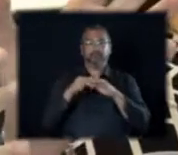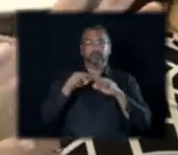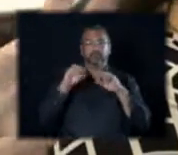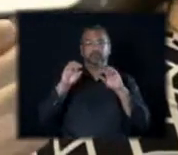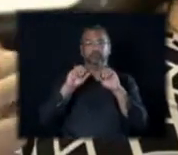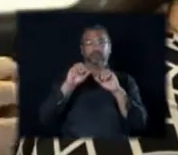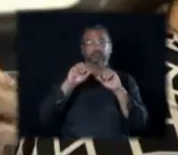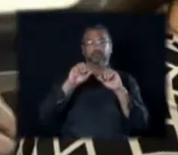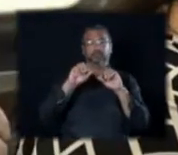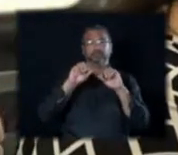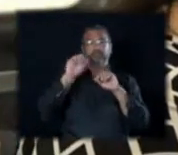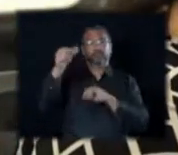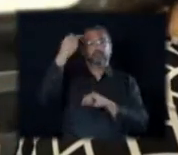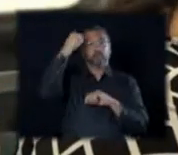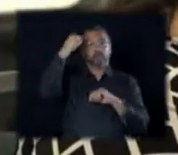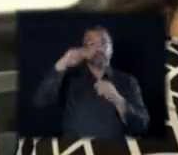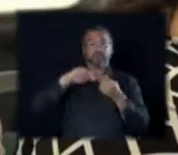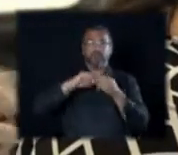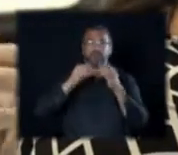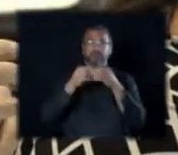Un crecimiento desorganizado